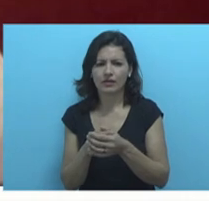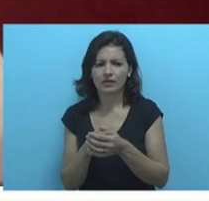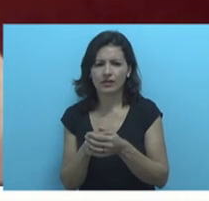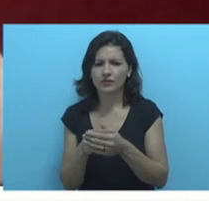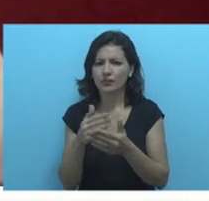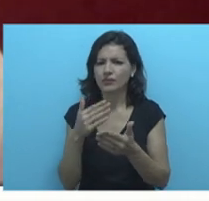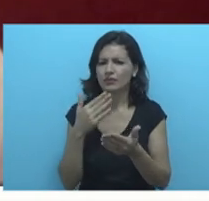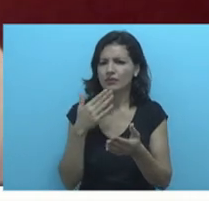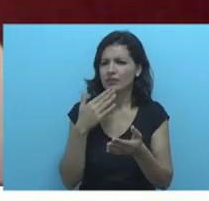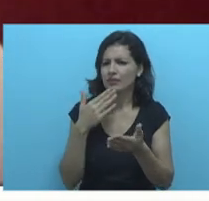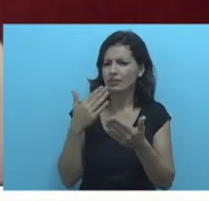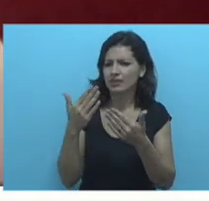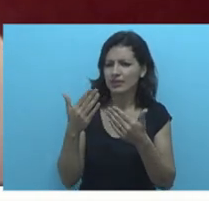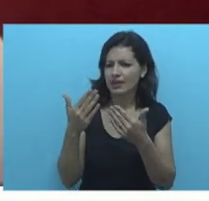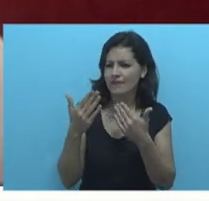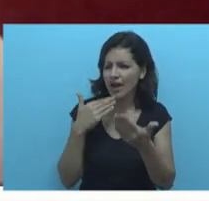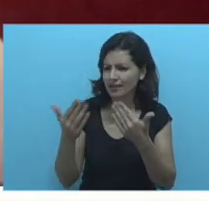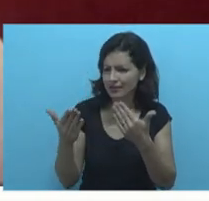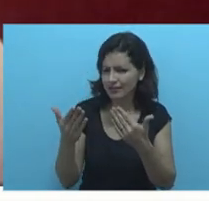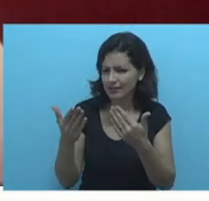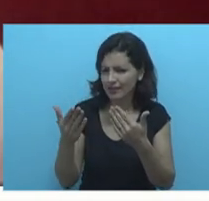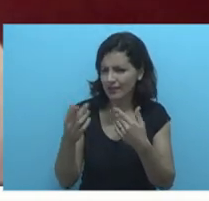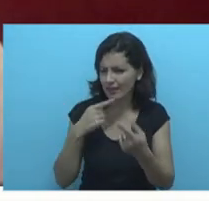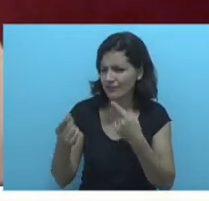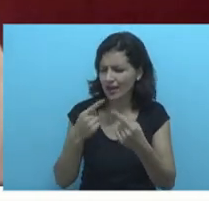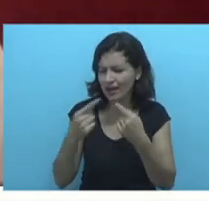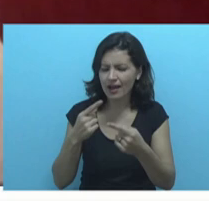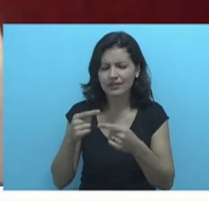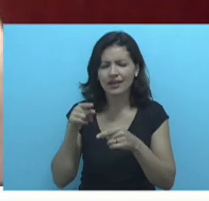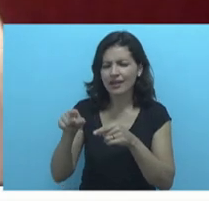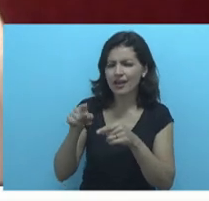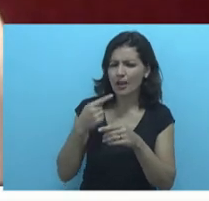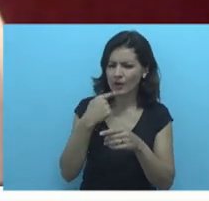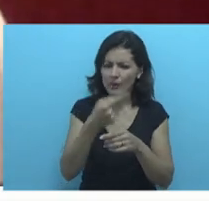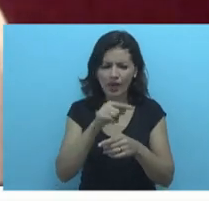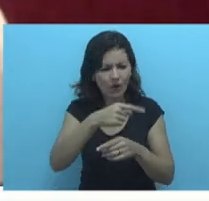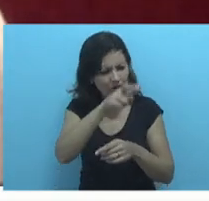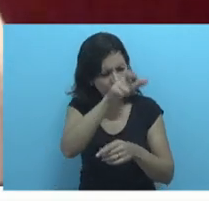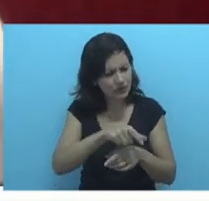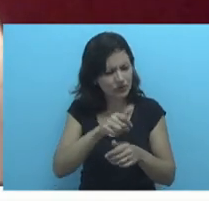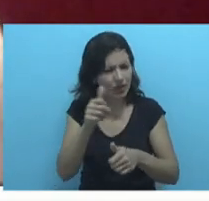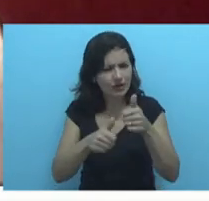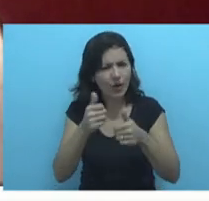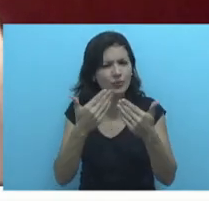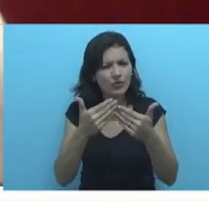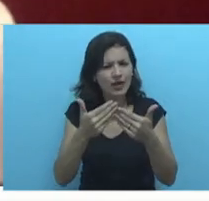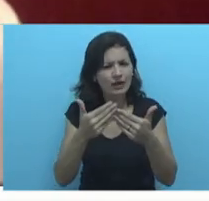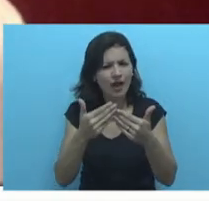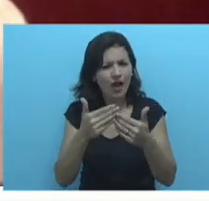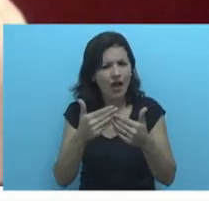debate de ideas, le preguntaba cómo se podía hacer para prevenir y para disminuir la violencia en la